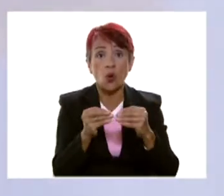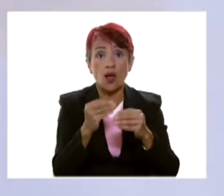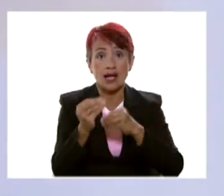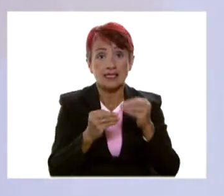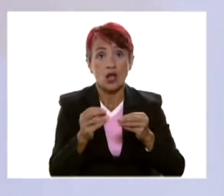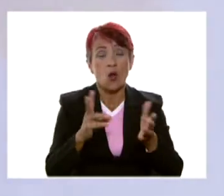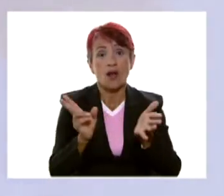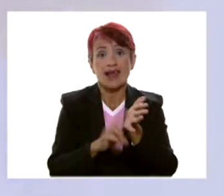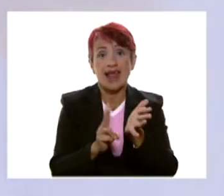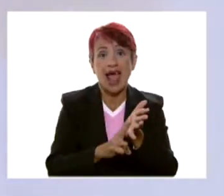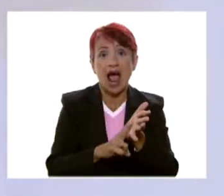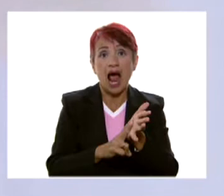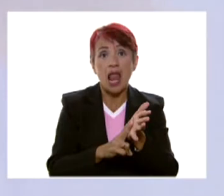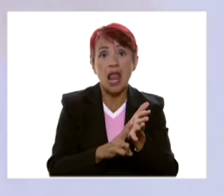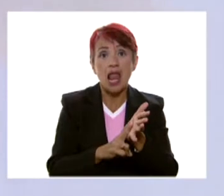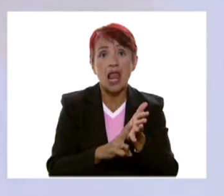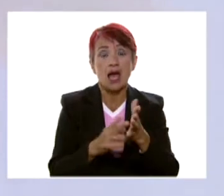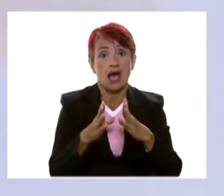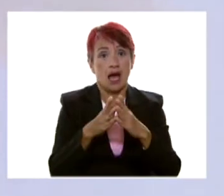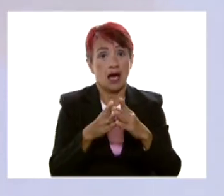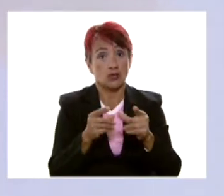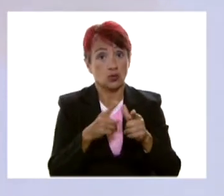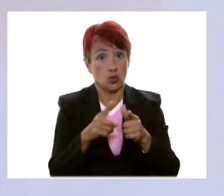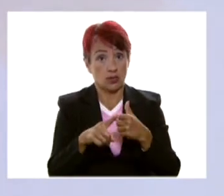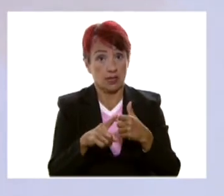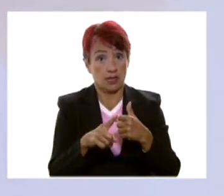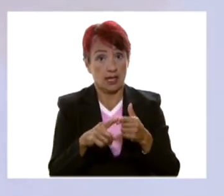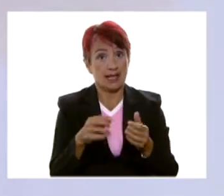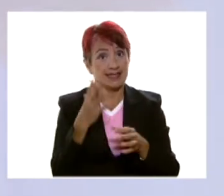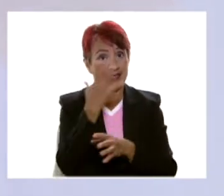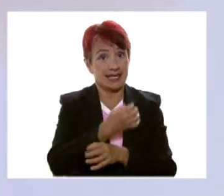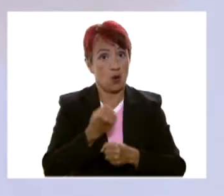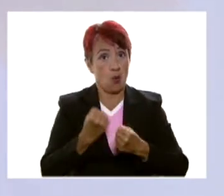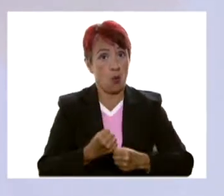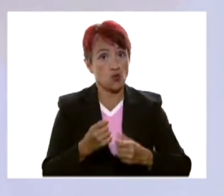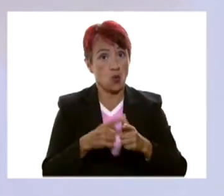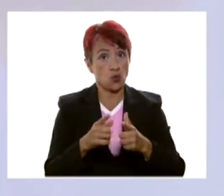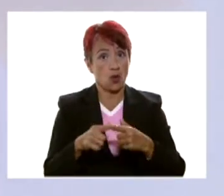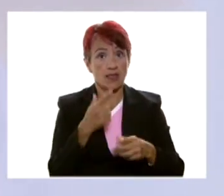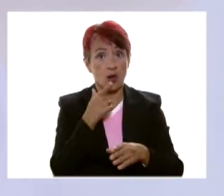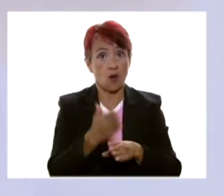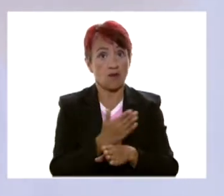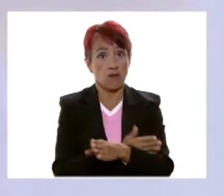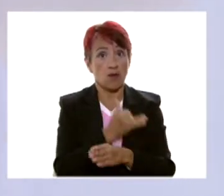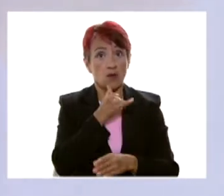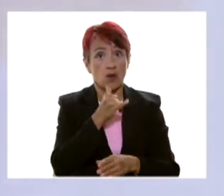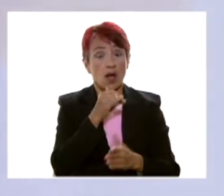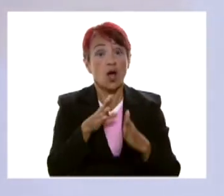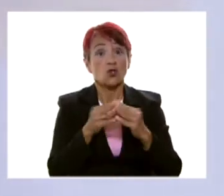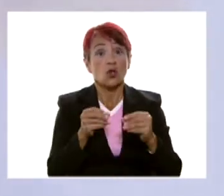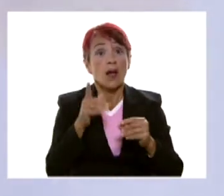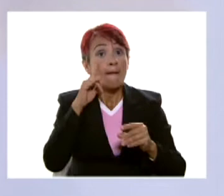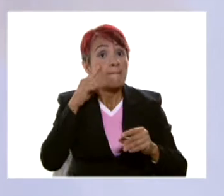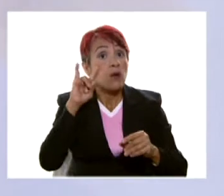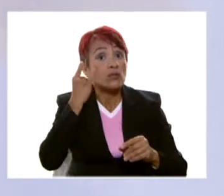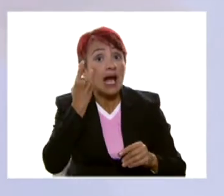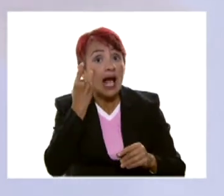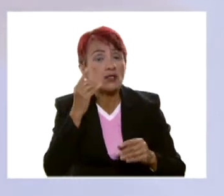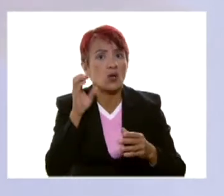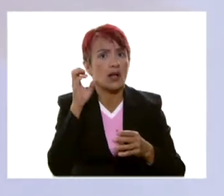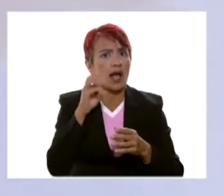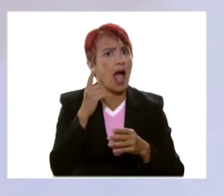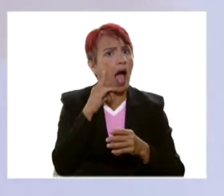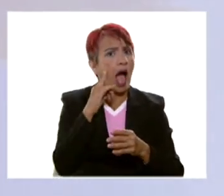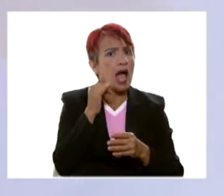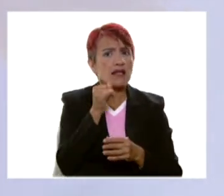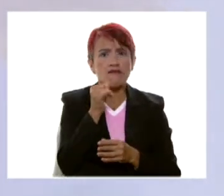real. Este dato siempre se da por seguro, lo que dije anteriormente. Cuando voy a dar esa suposición, ya tengo la información